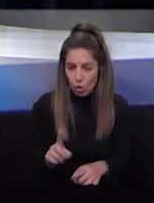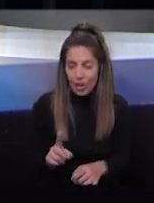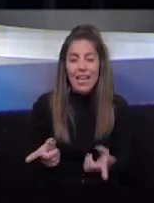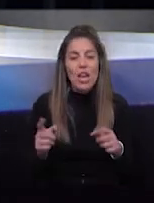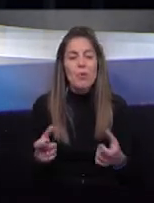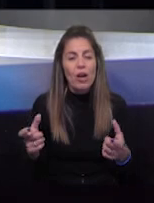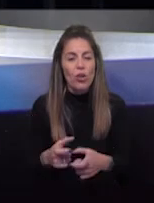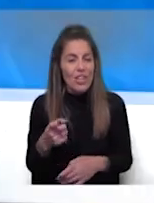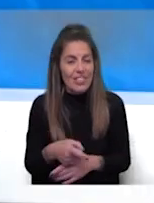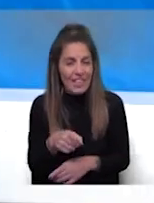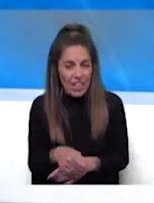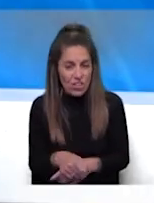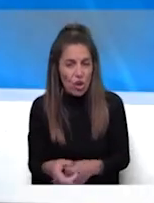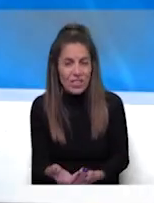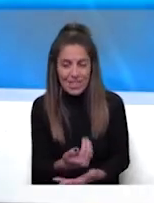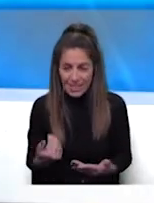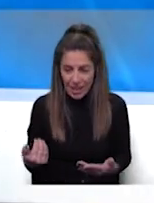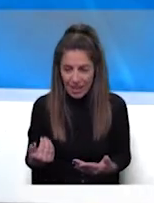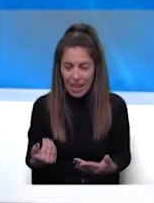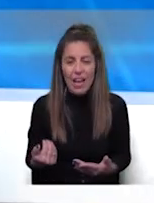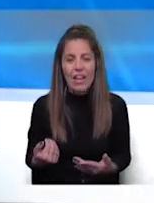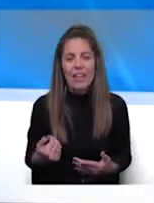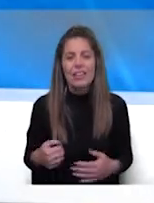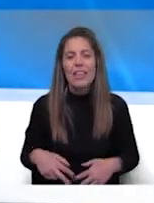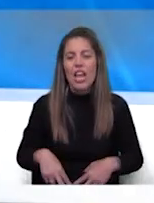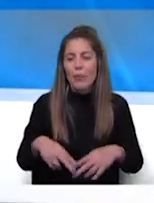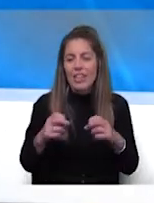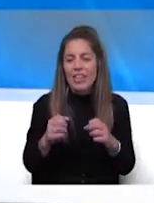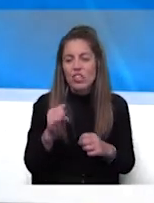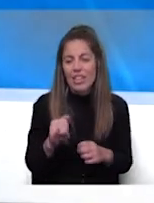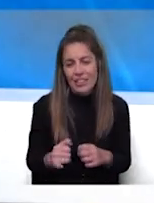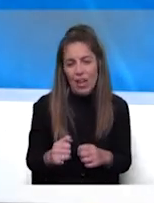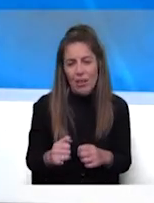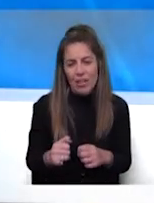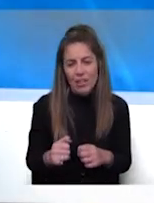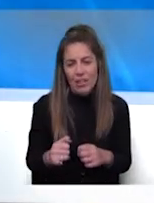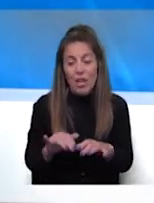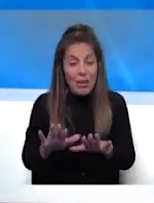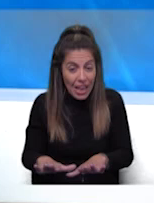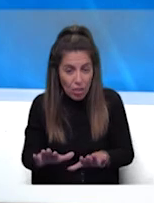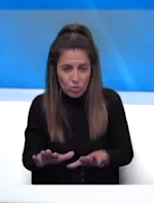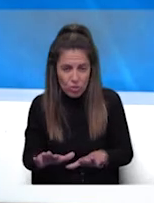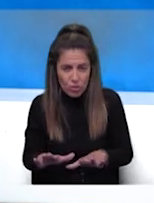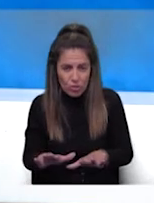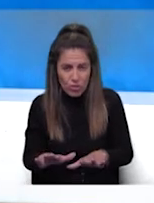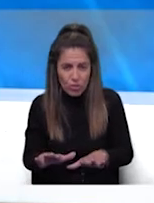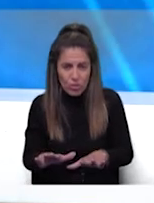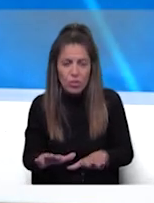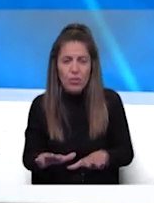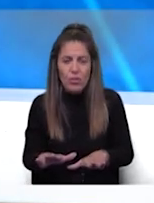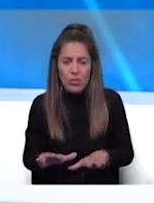sesión en que se resuelve eso, se saca de los casos que estaban en stand-by, para hablar en